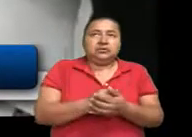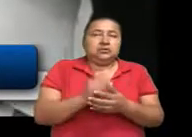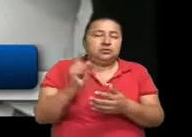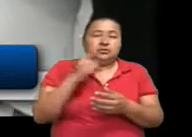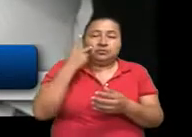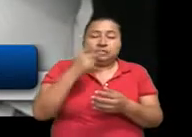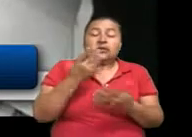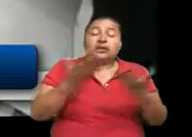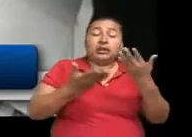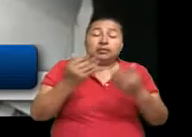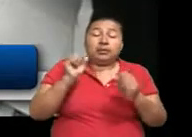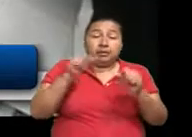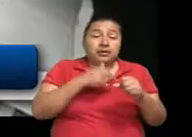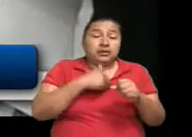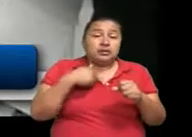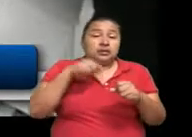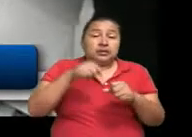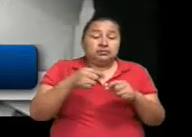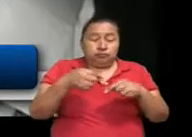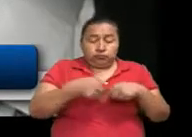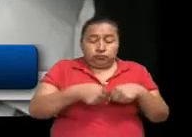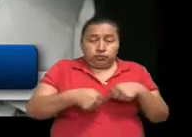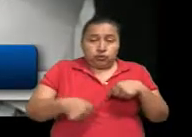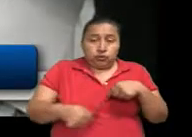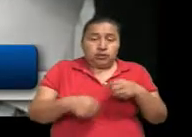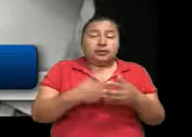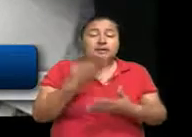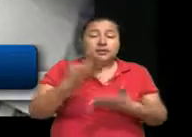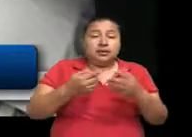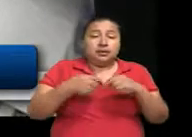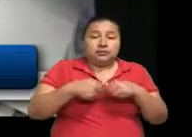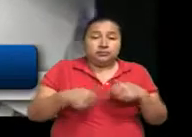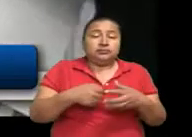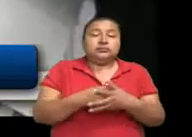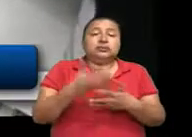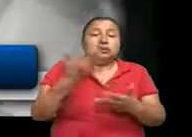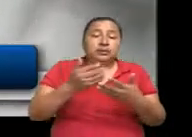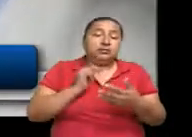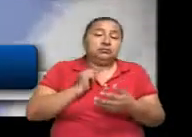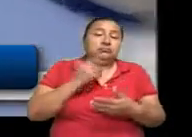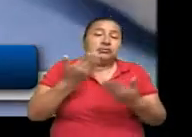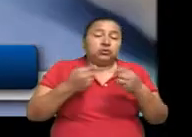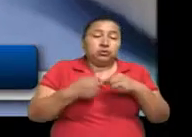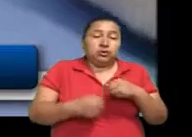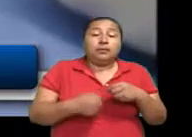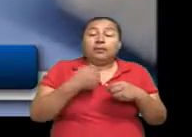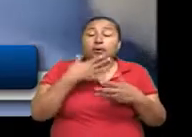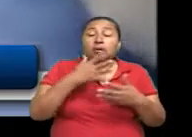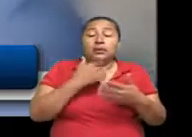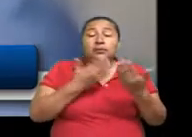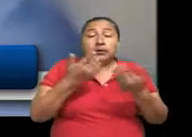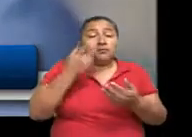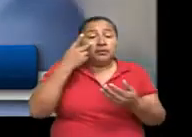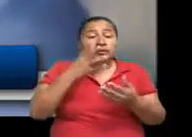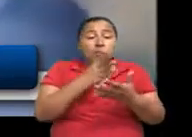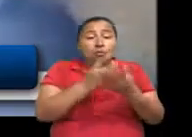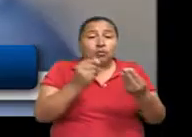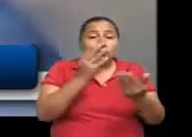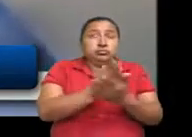Lo que más puede ser que está haciendo cirugía. ¿Cirugía? Sí. ¿No es la anestesia? Así es. Yeah. La cirugía para